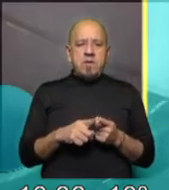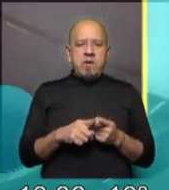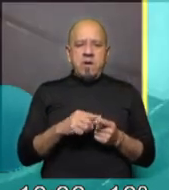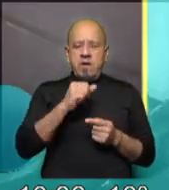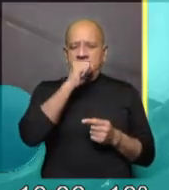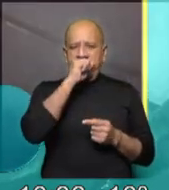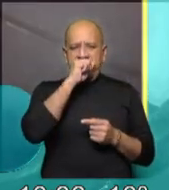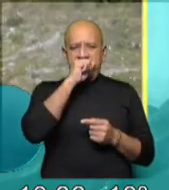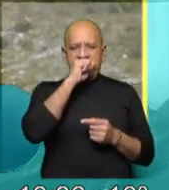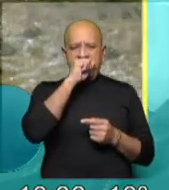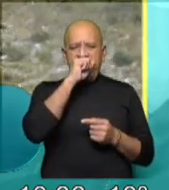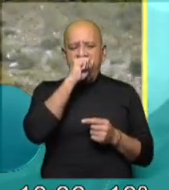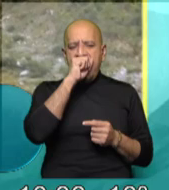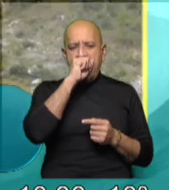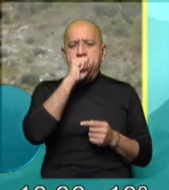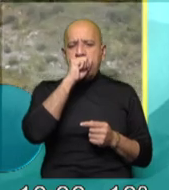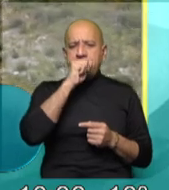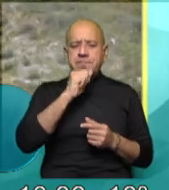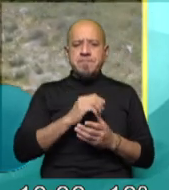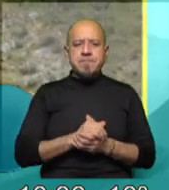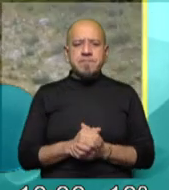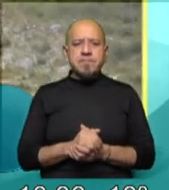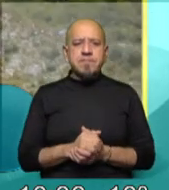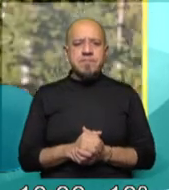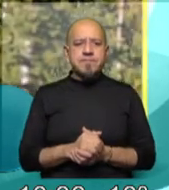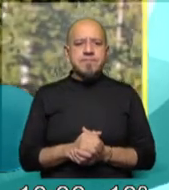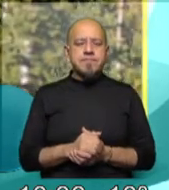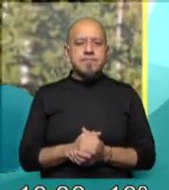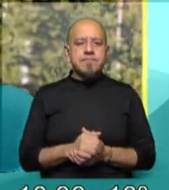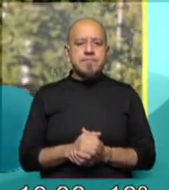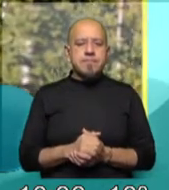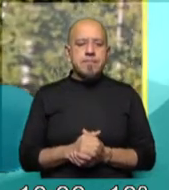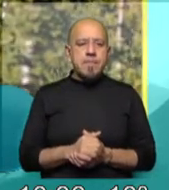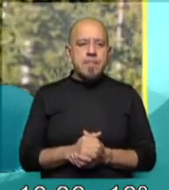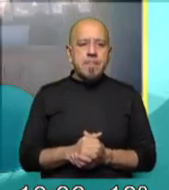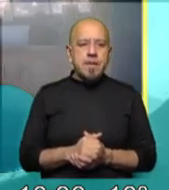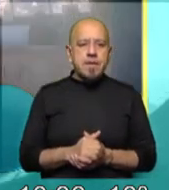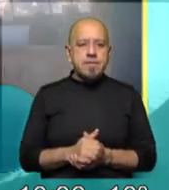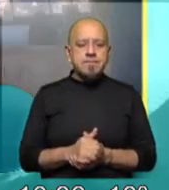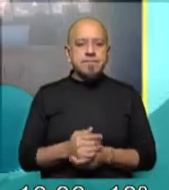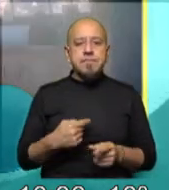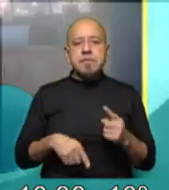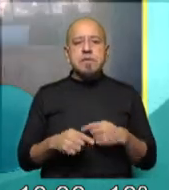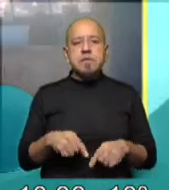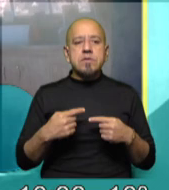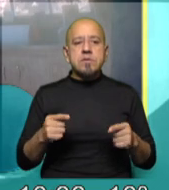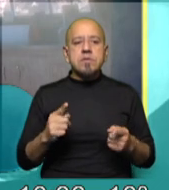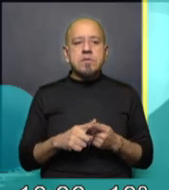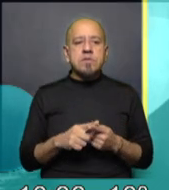Son los datos que importan, en definitiva. No hablo muy bien de Sean Penn, pero bueno, en fin, son cosas que pasan y uno no es